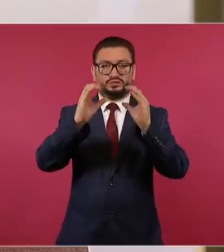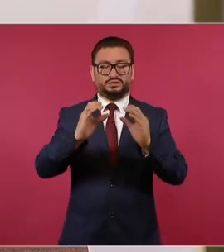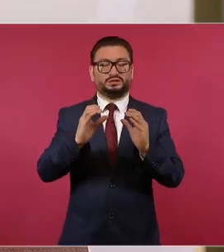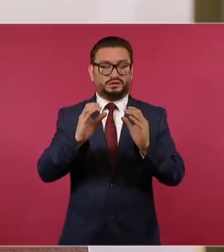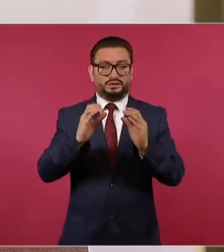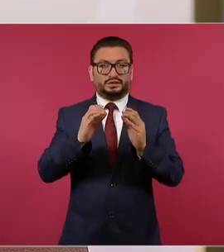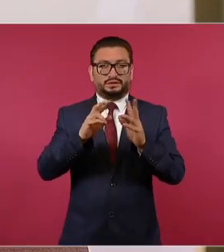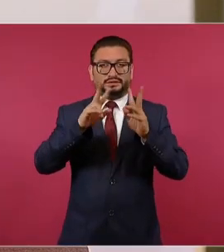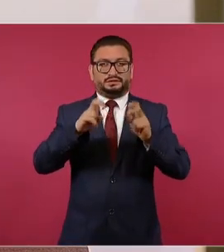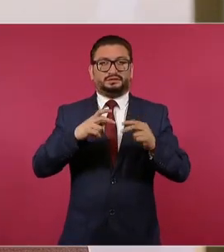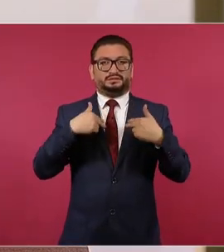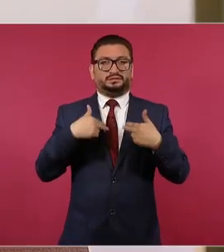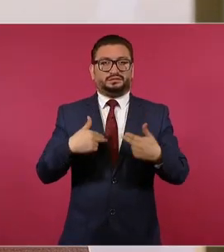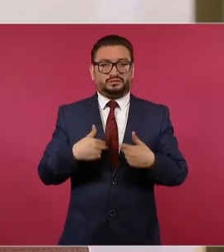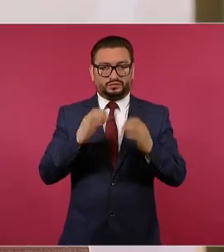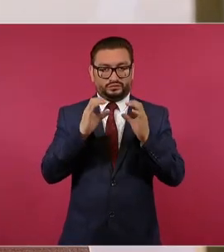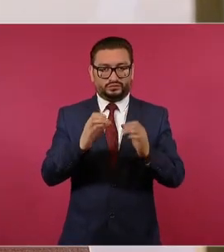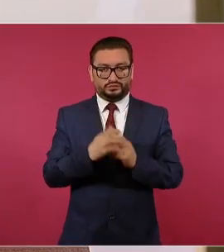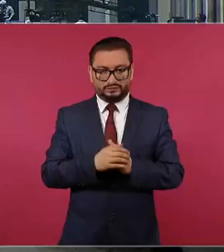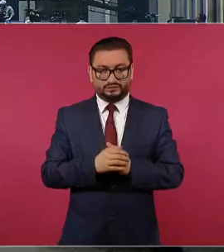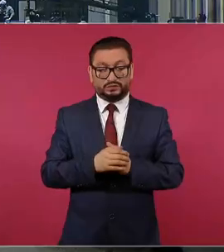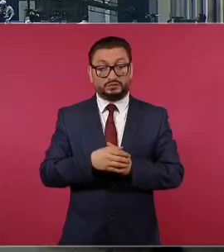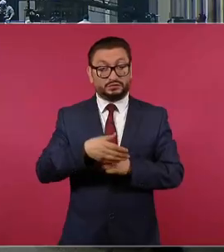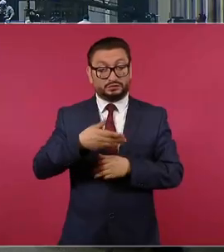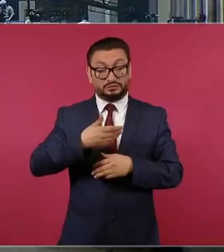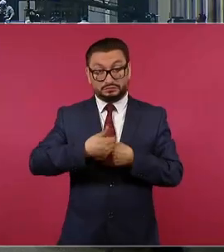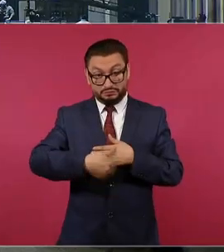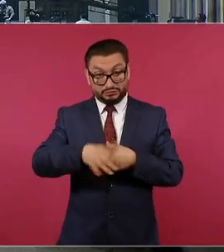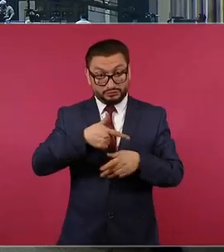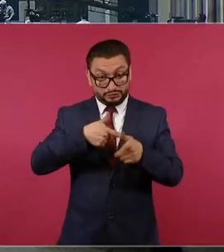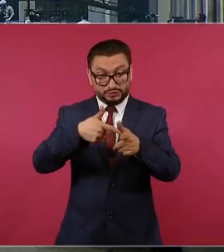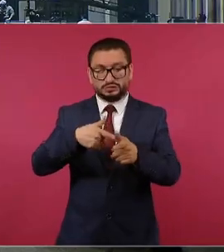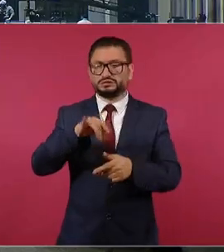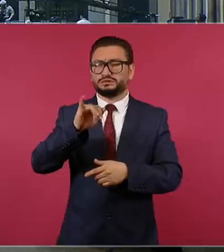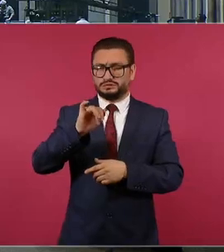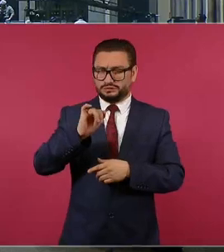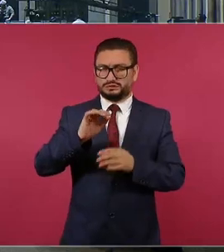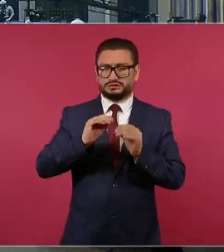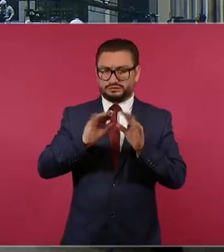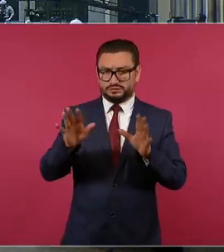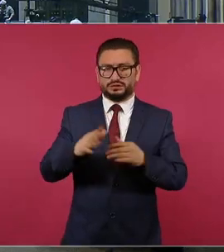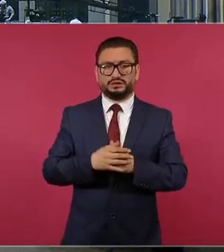humanitaria. Y es lo que van a seguir haciendo, entiendo. Y lo vamos a seguir haciendo.